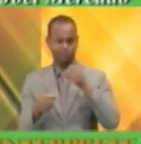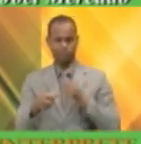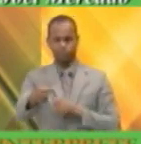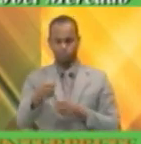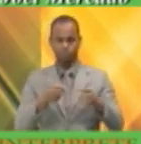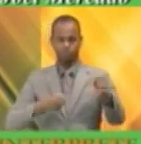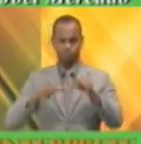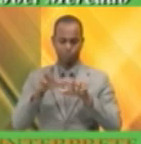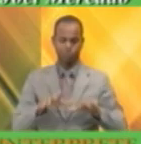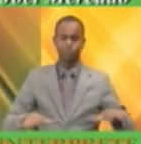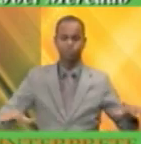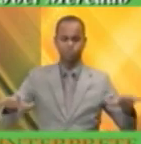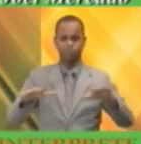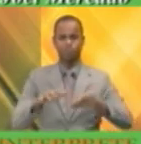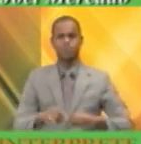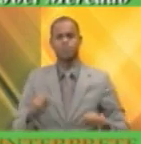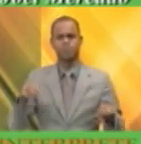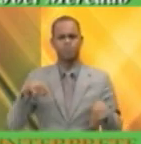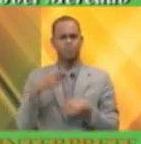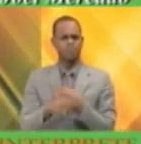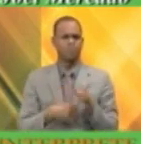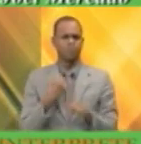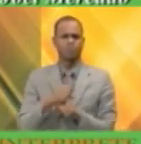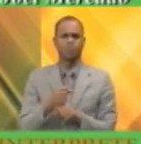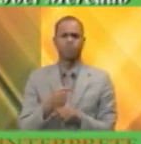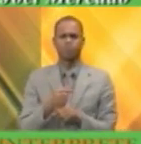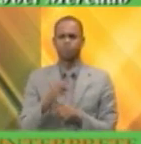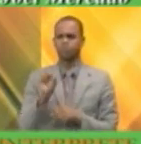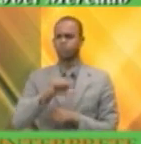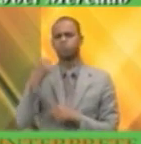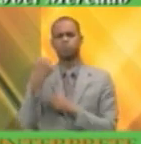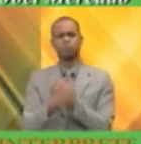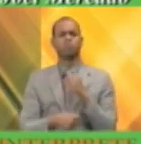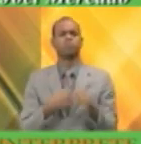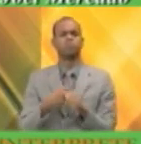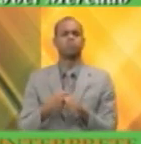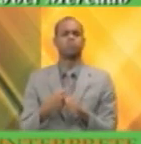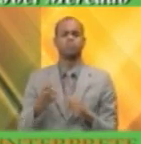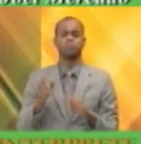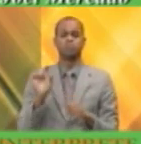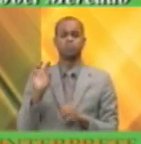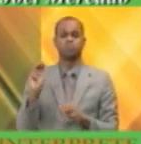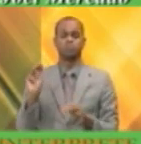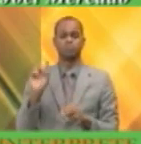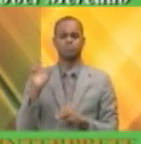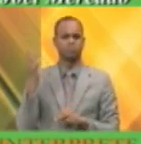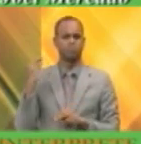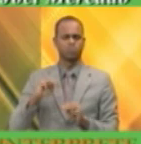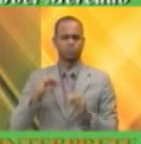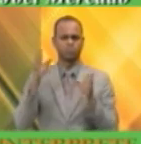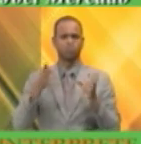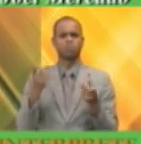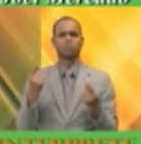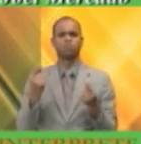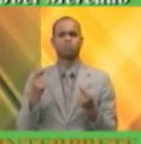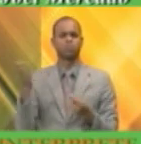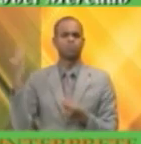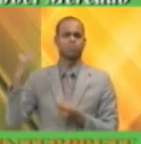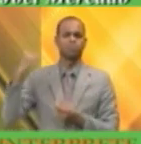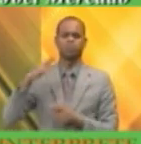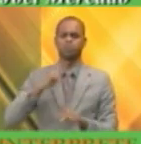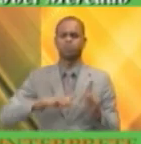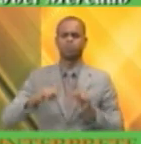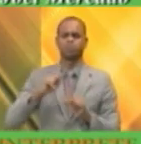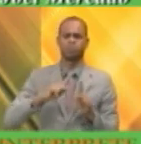Vimos en este año y en otros que el pasado ministro se interesó por traer del interior personas